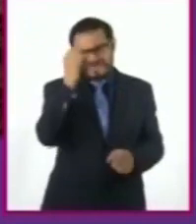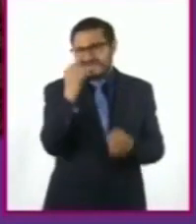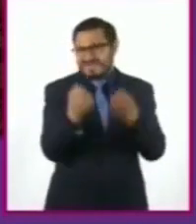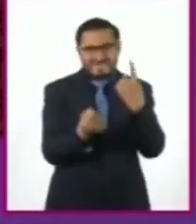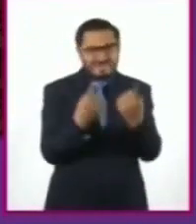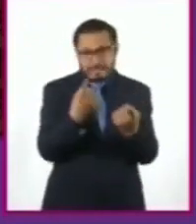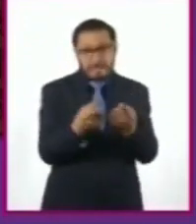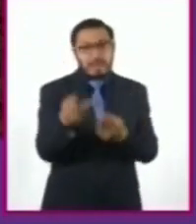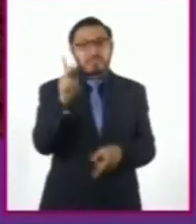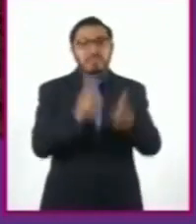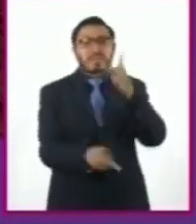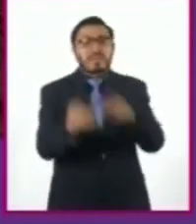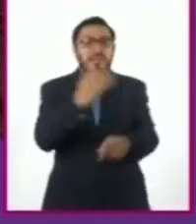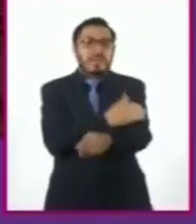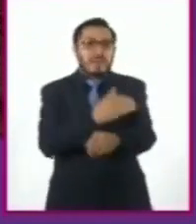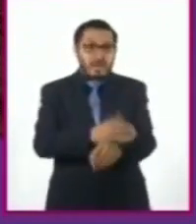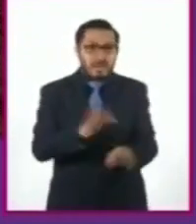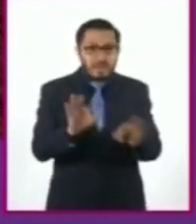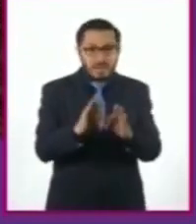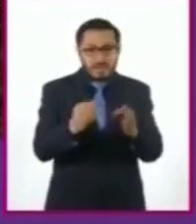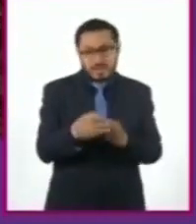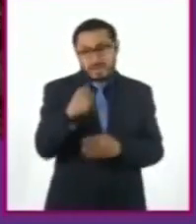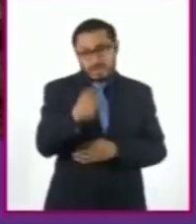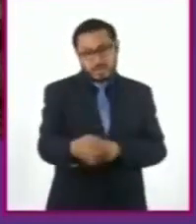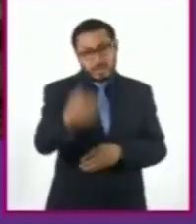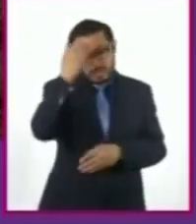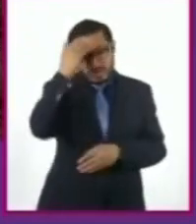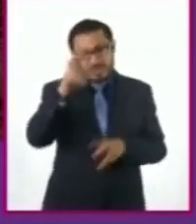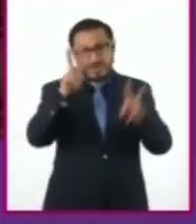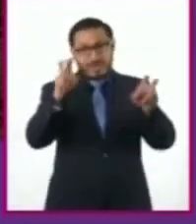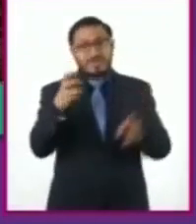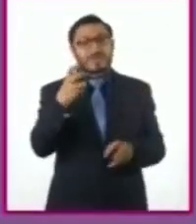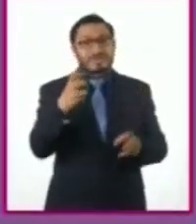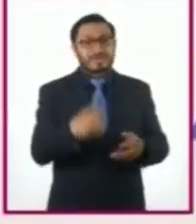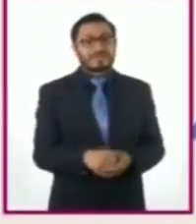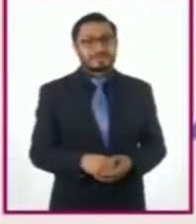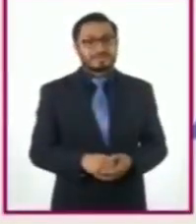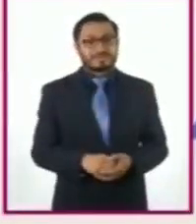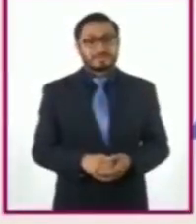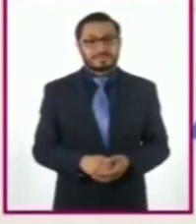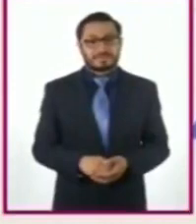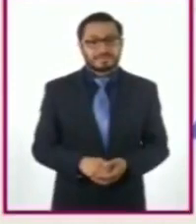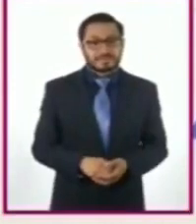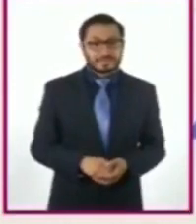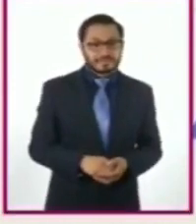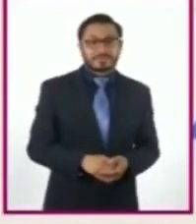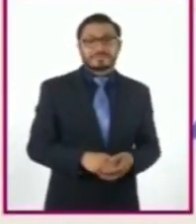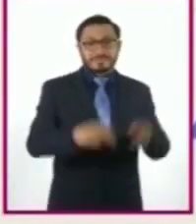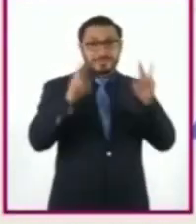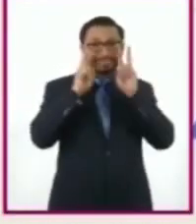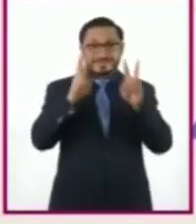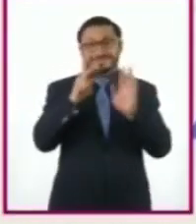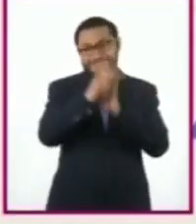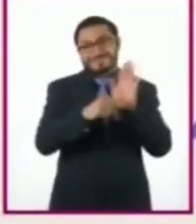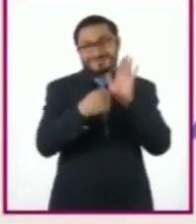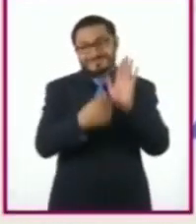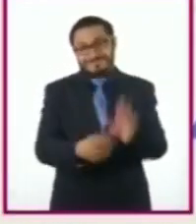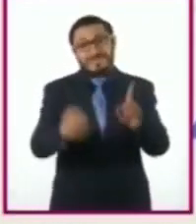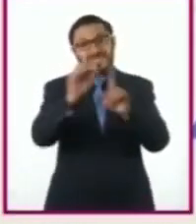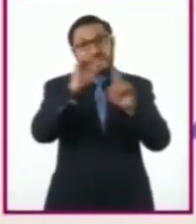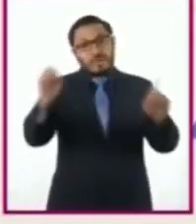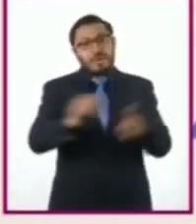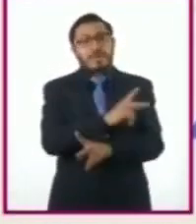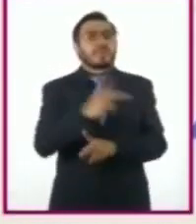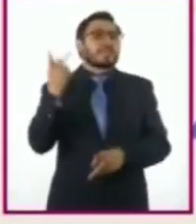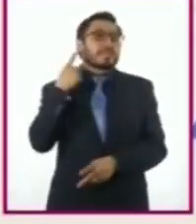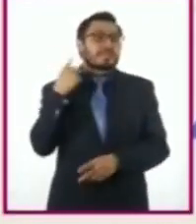tus compañeros la manera en la que actualmente se ejerce esta figura. Como pudimos ver en el video, la organización